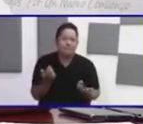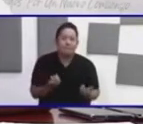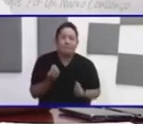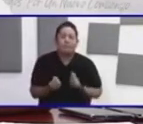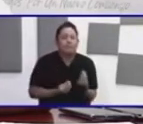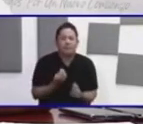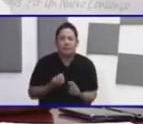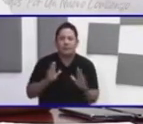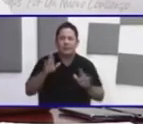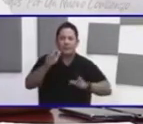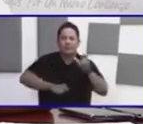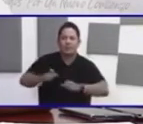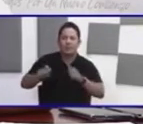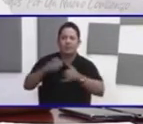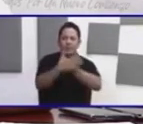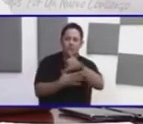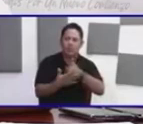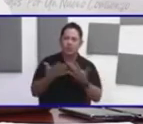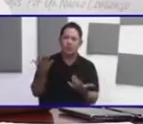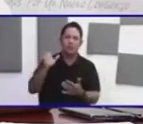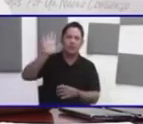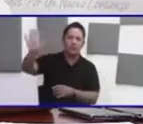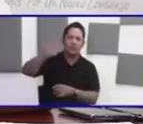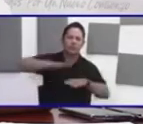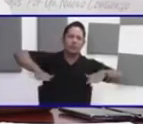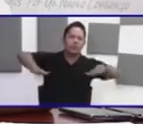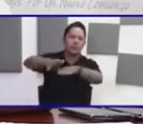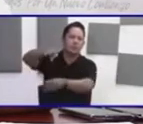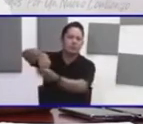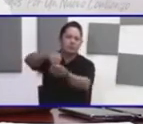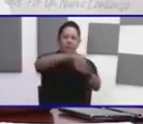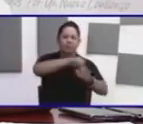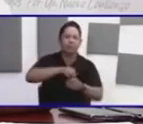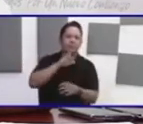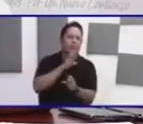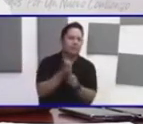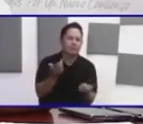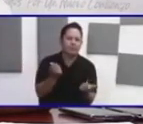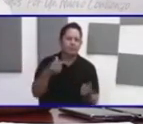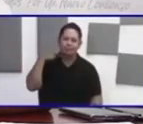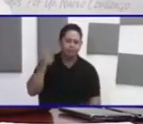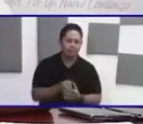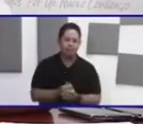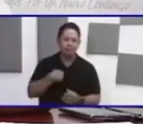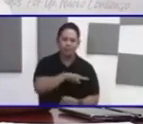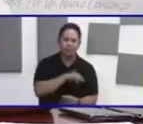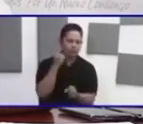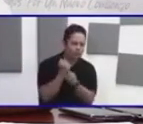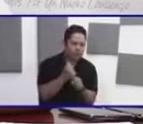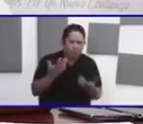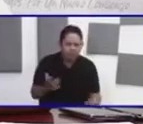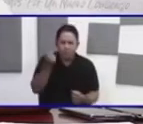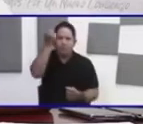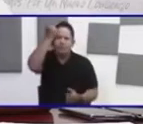momento en diferentes ciudades. Esto lo hacemos entendiendo de que hemos tenido